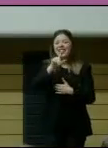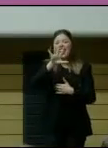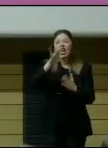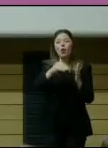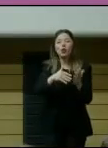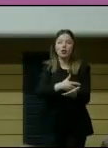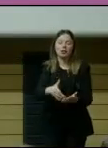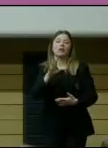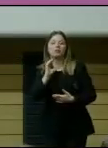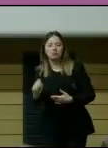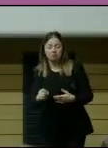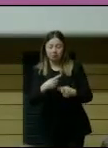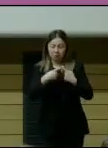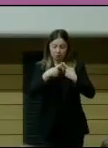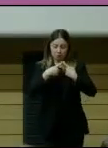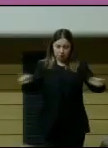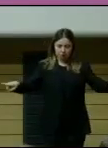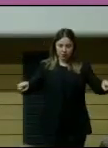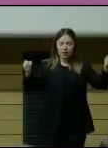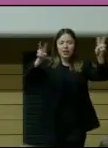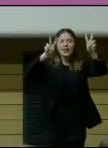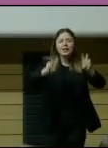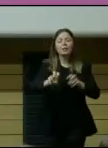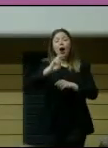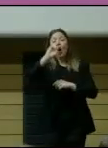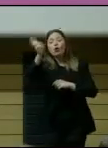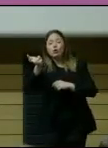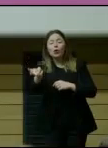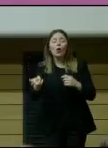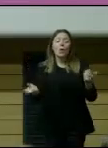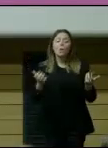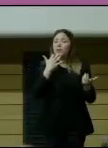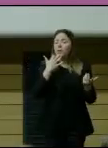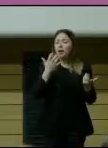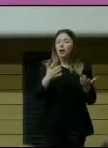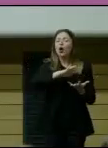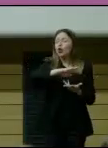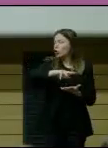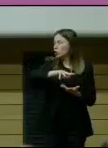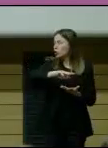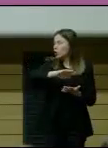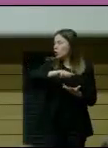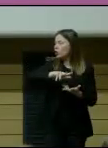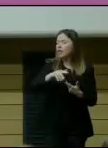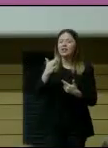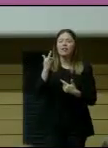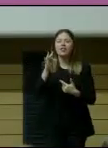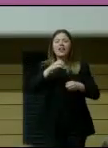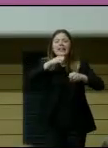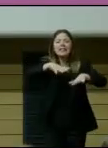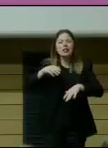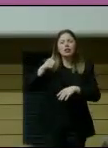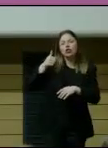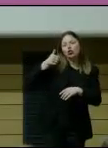5 millones de adictos. Bueno, pues también ese fue otro tema que fue saliendo, después fue un clásico, noticias genéricas del fentanilo, a